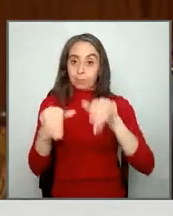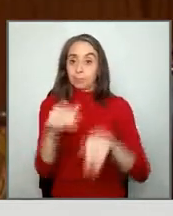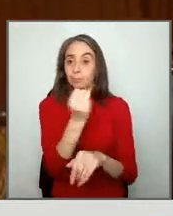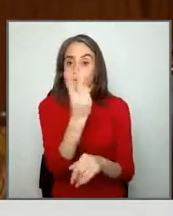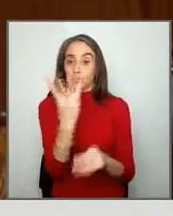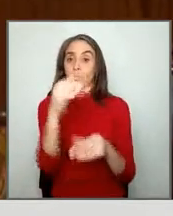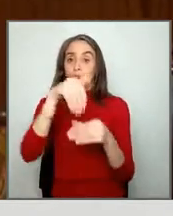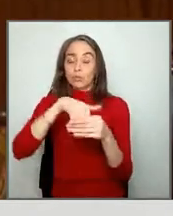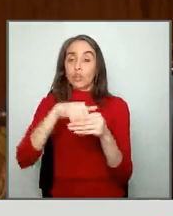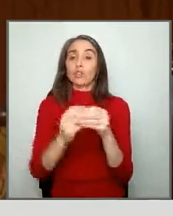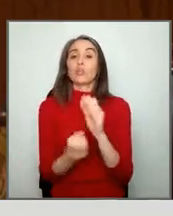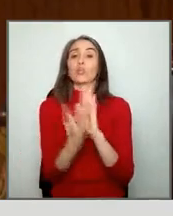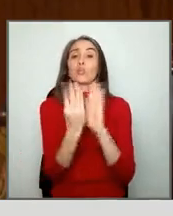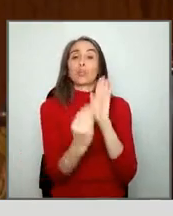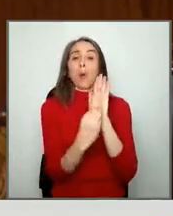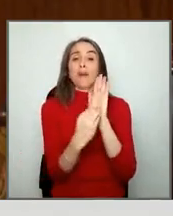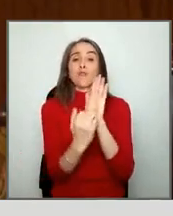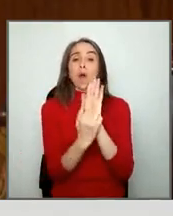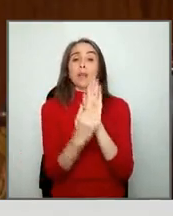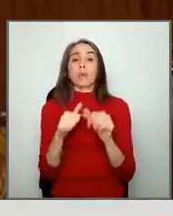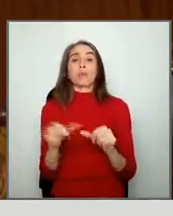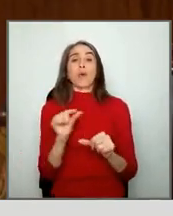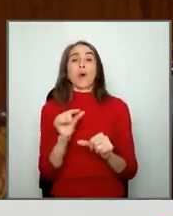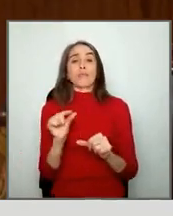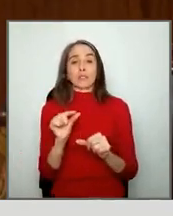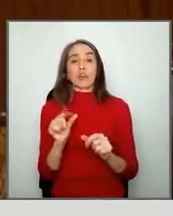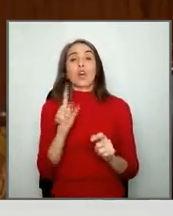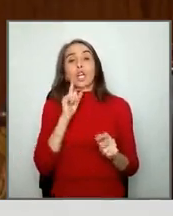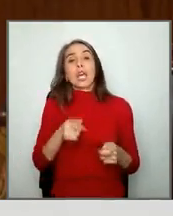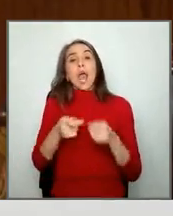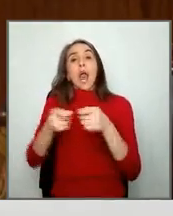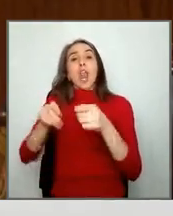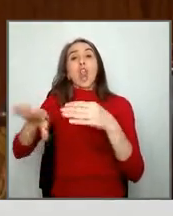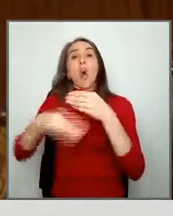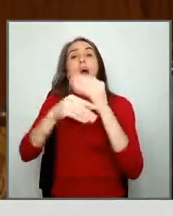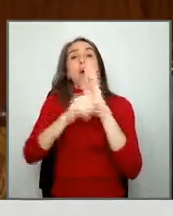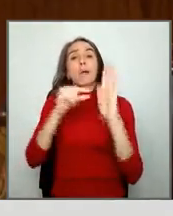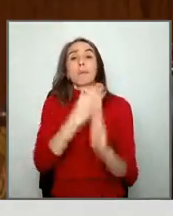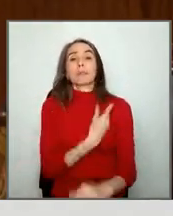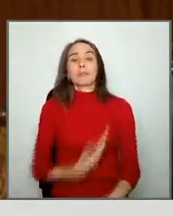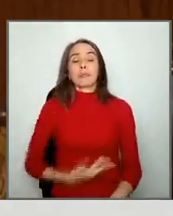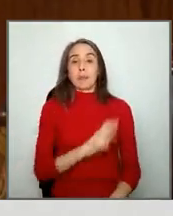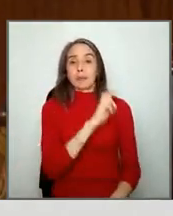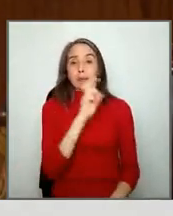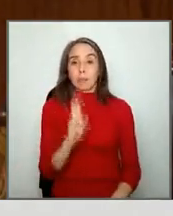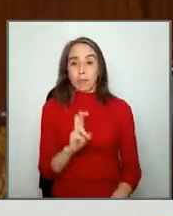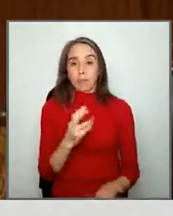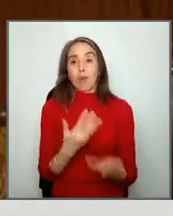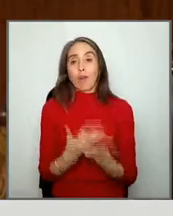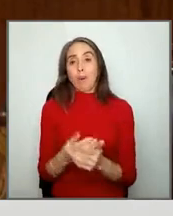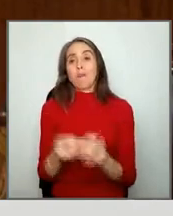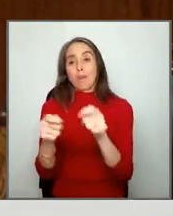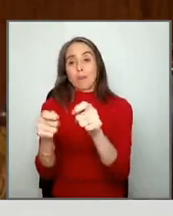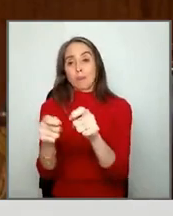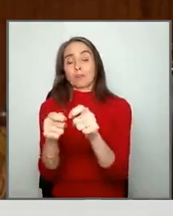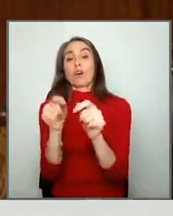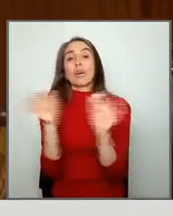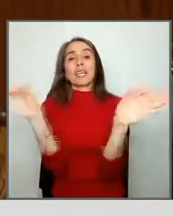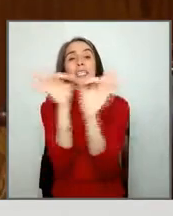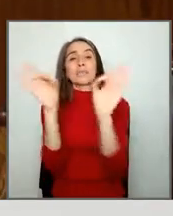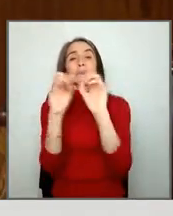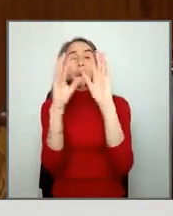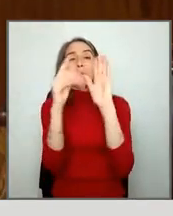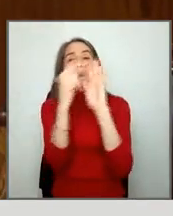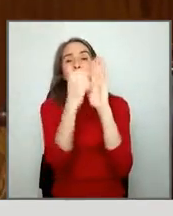nuevo artículo transitorio propuesto por el presidente de la república por cuanto se Consideró que clarificaba las imprecisiones del